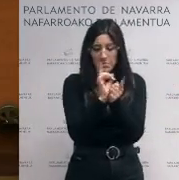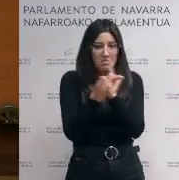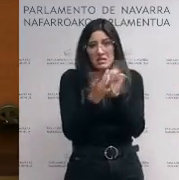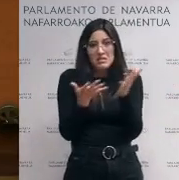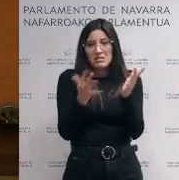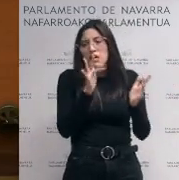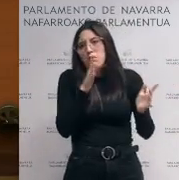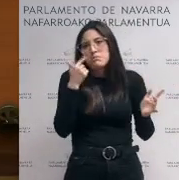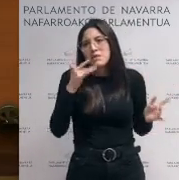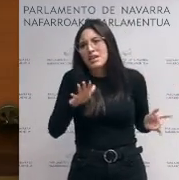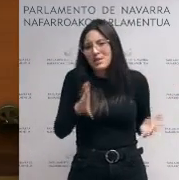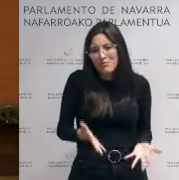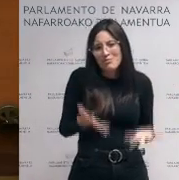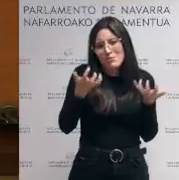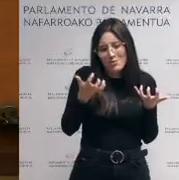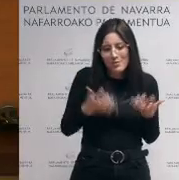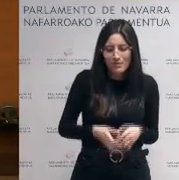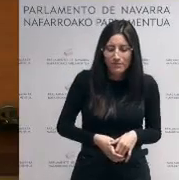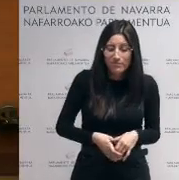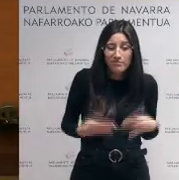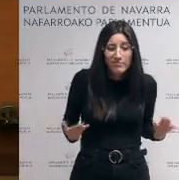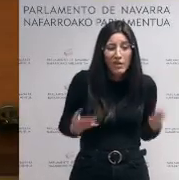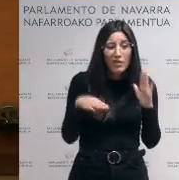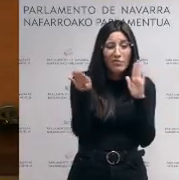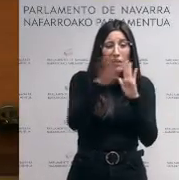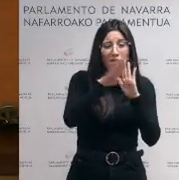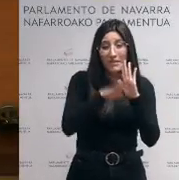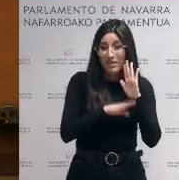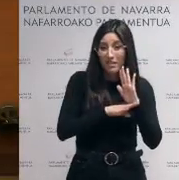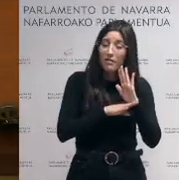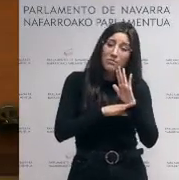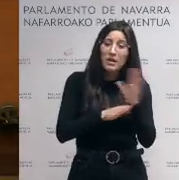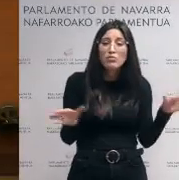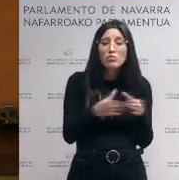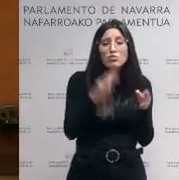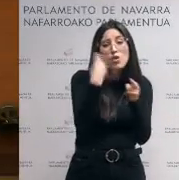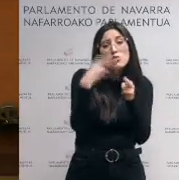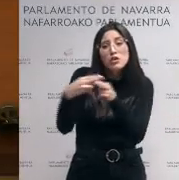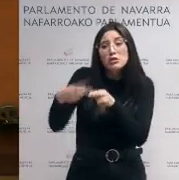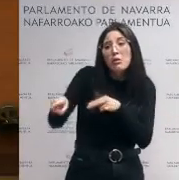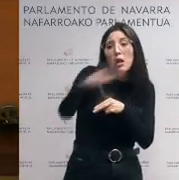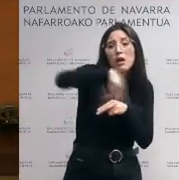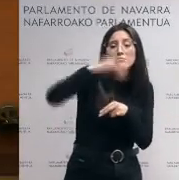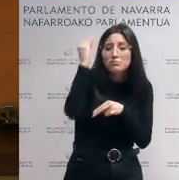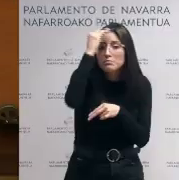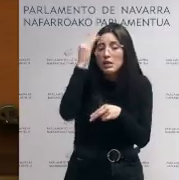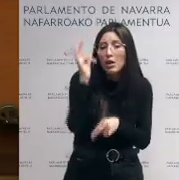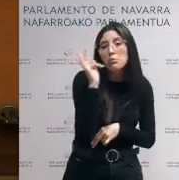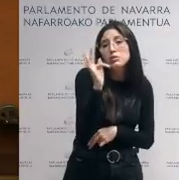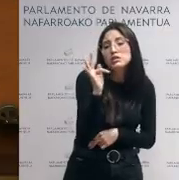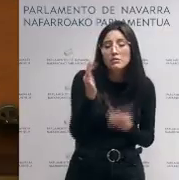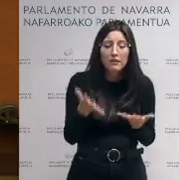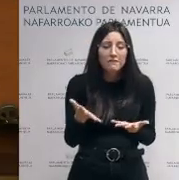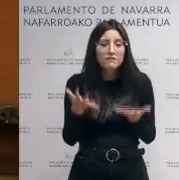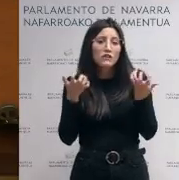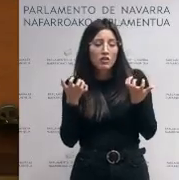una medalla. Una medida, que para todas esas formaciones políticas, pues es positiva, es beneficiosa